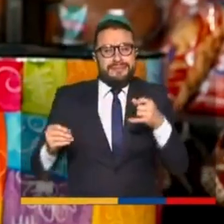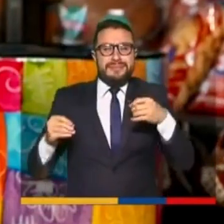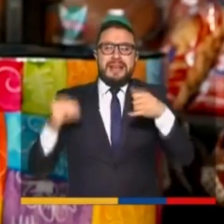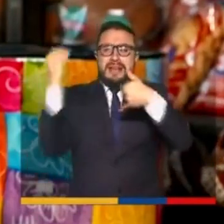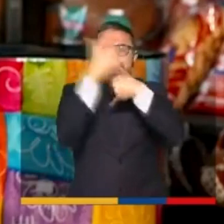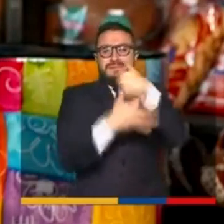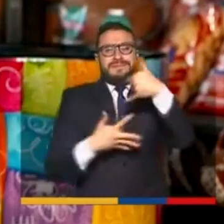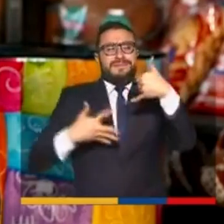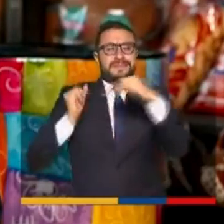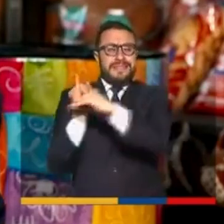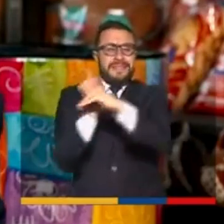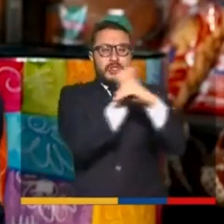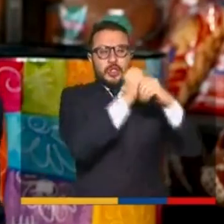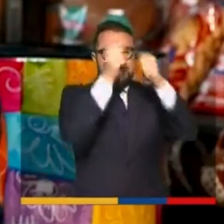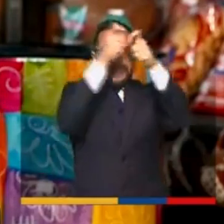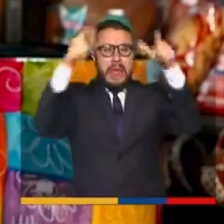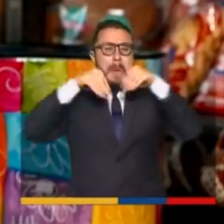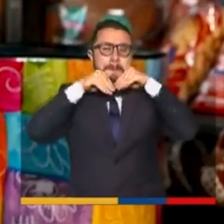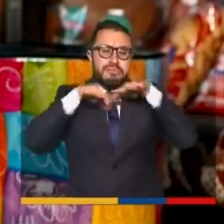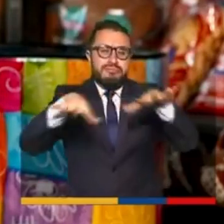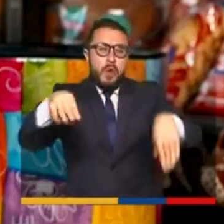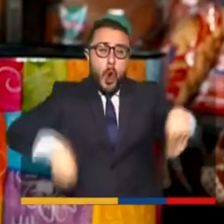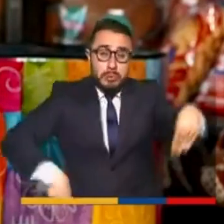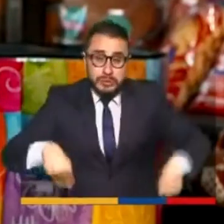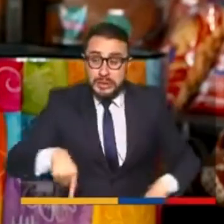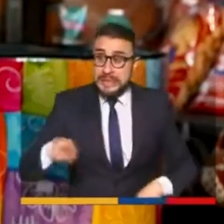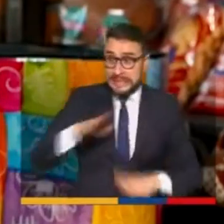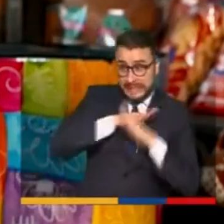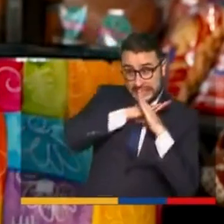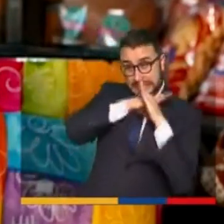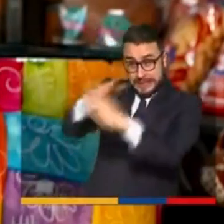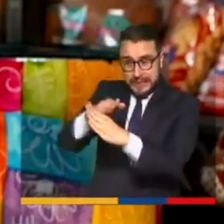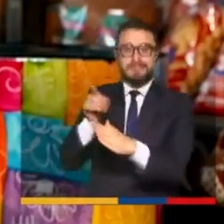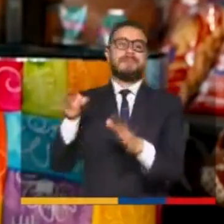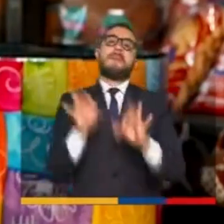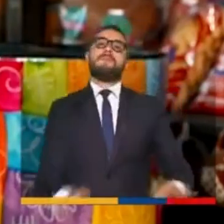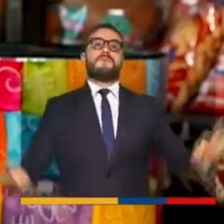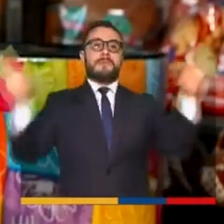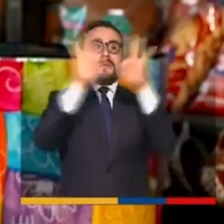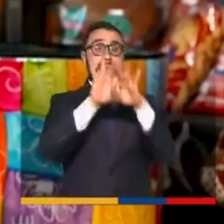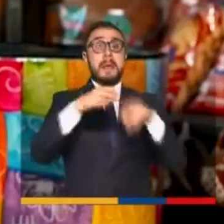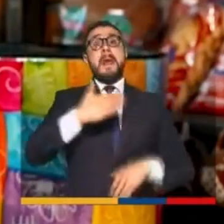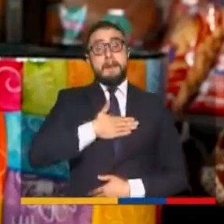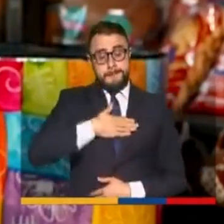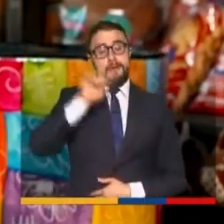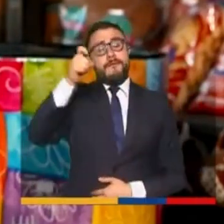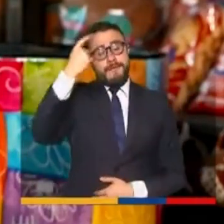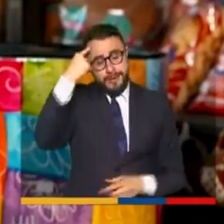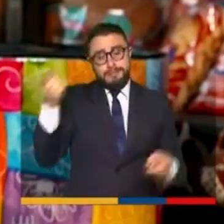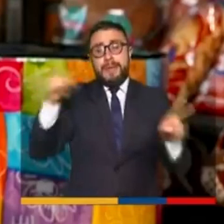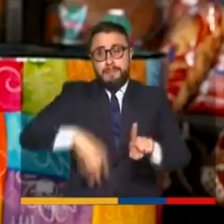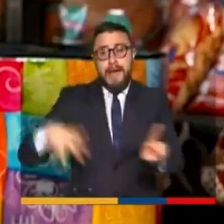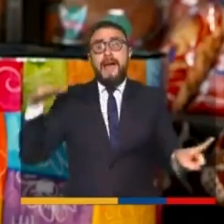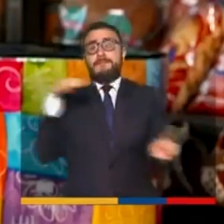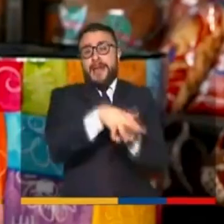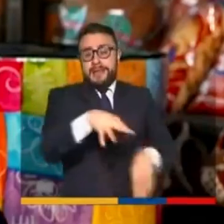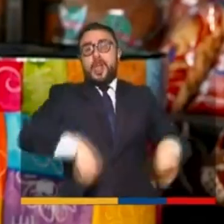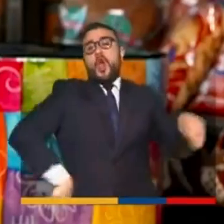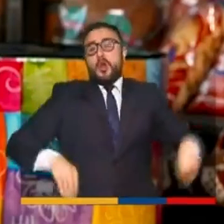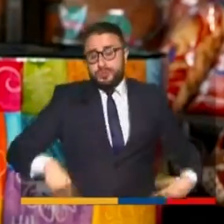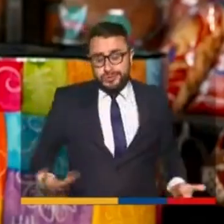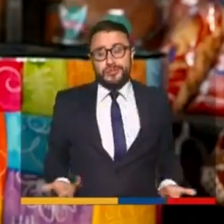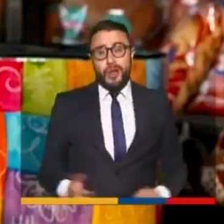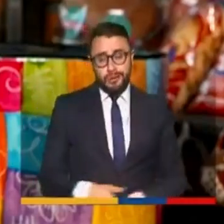todas nuestras instituciones, es fundamental. A este gobierno lo permeó también la corrupción.